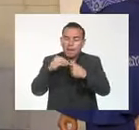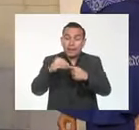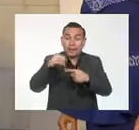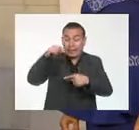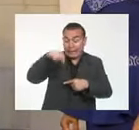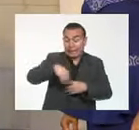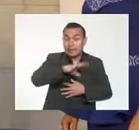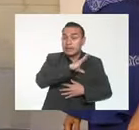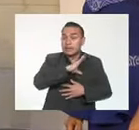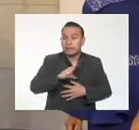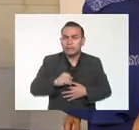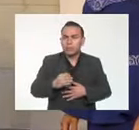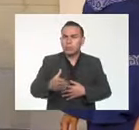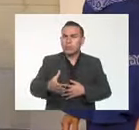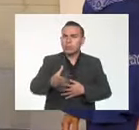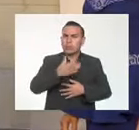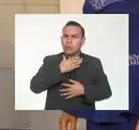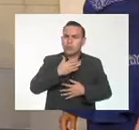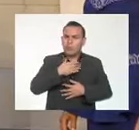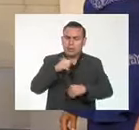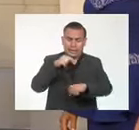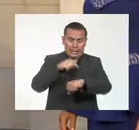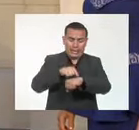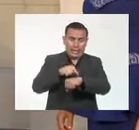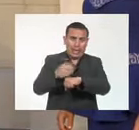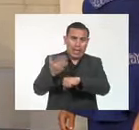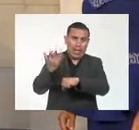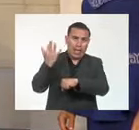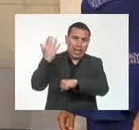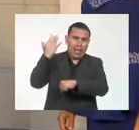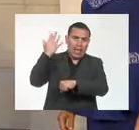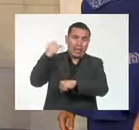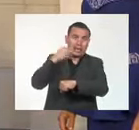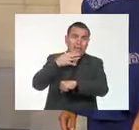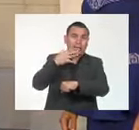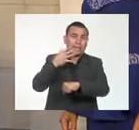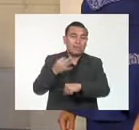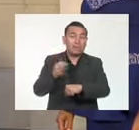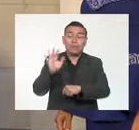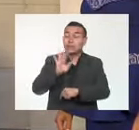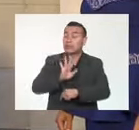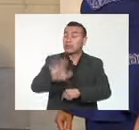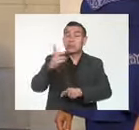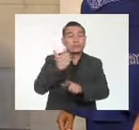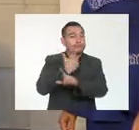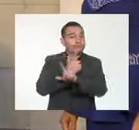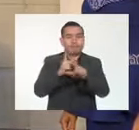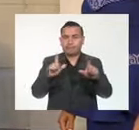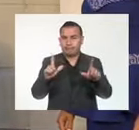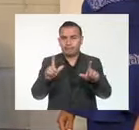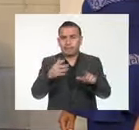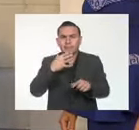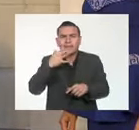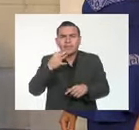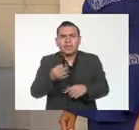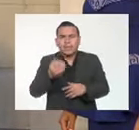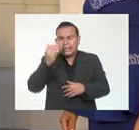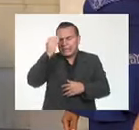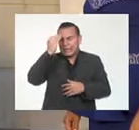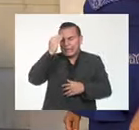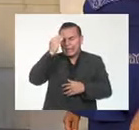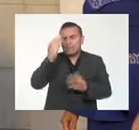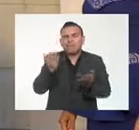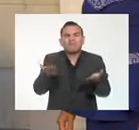el nuestro, en el que durante mucho tiempo se coartaron nuestras verdaderas libertades. Siempre hay quienes están en